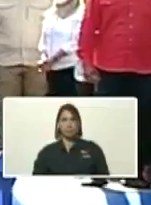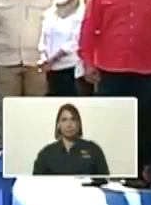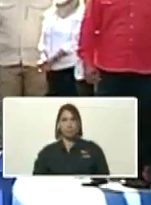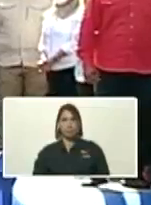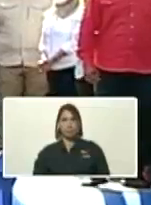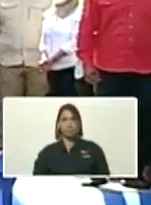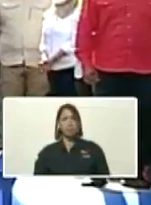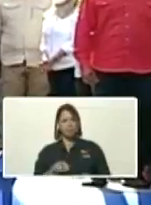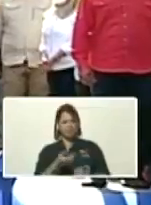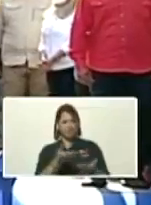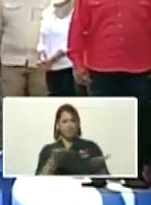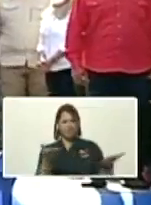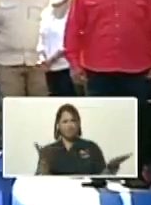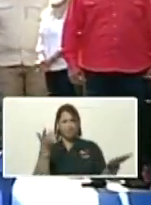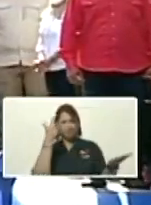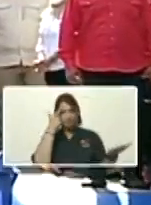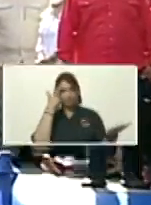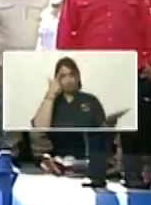Ustedes saben